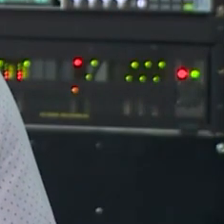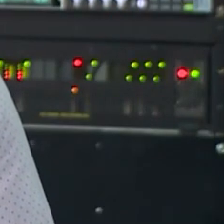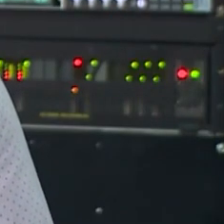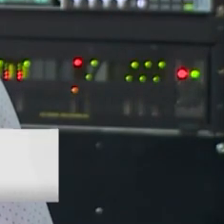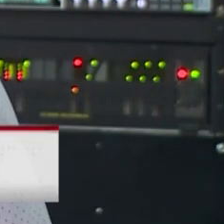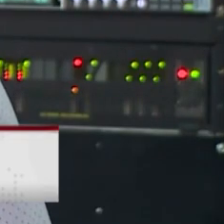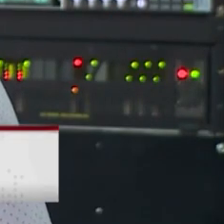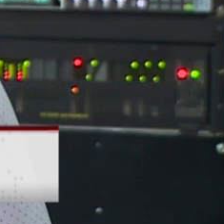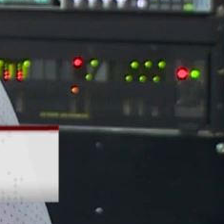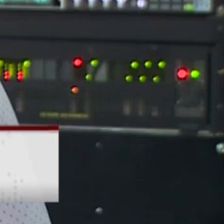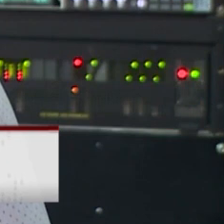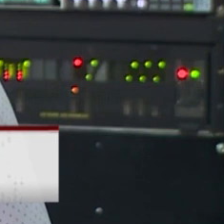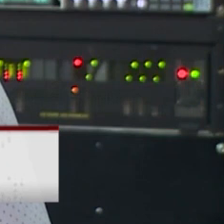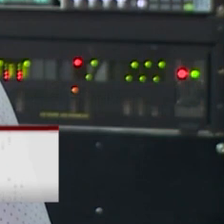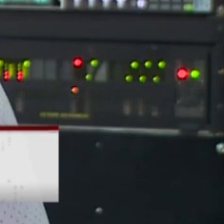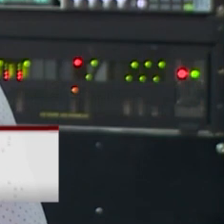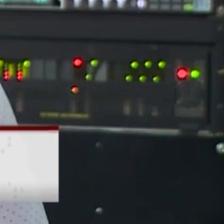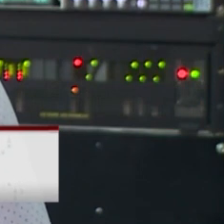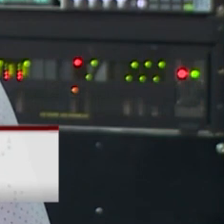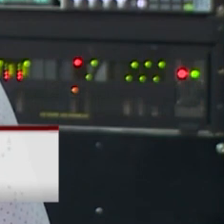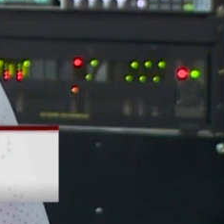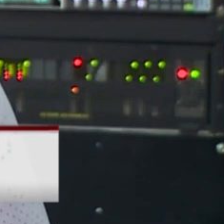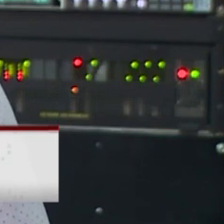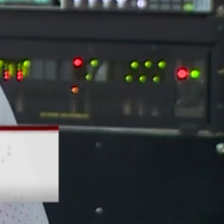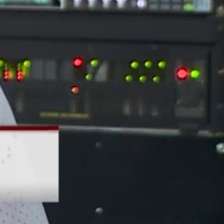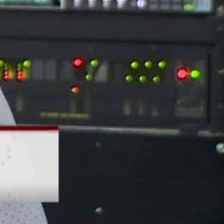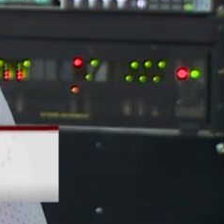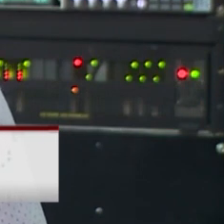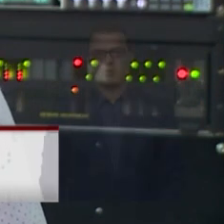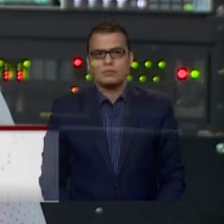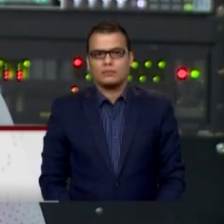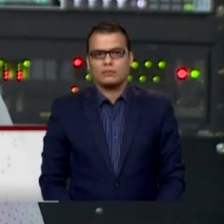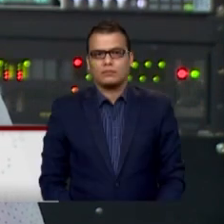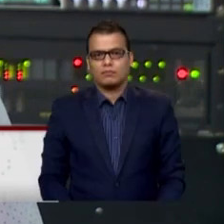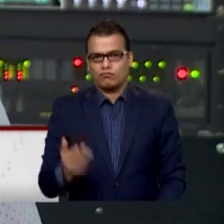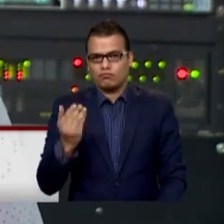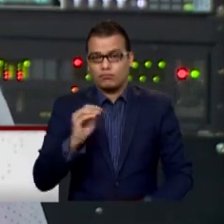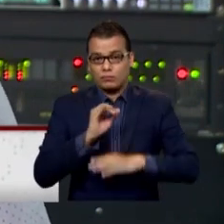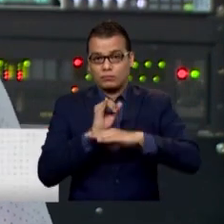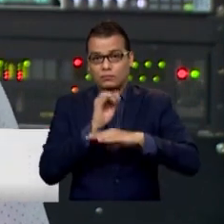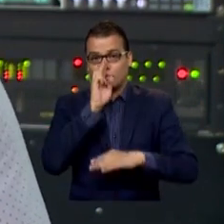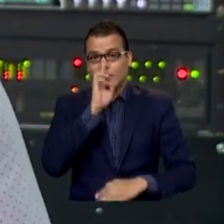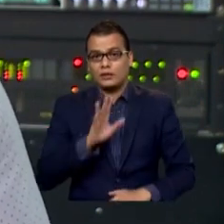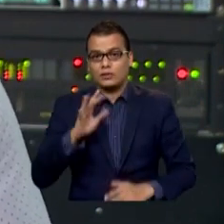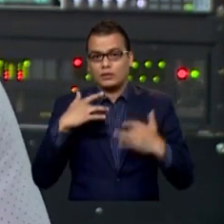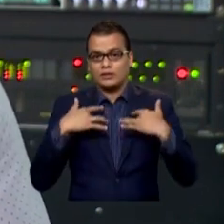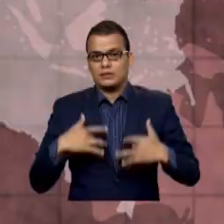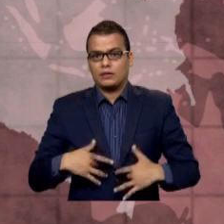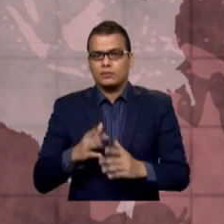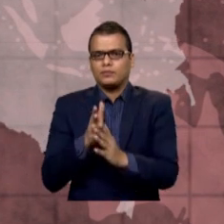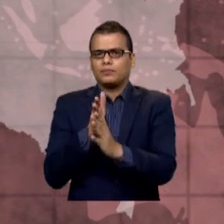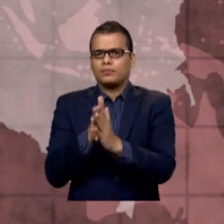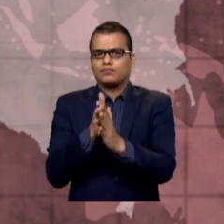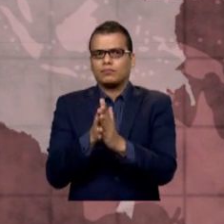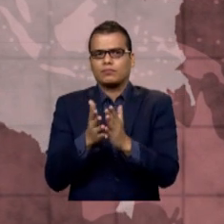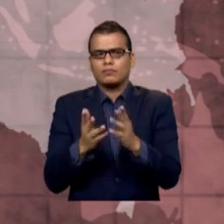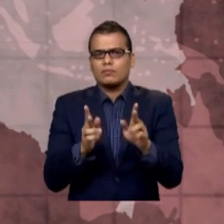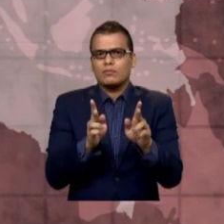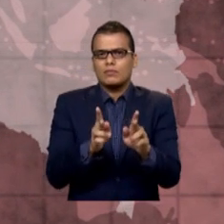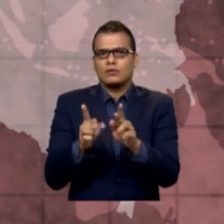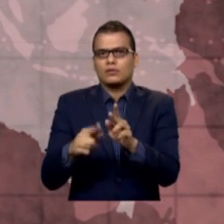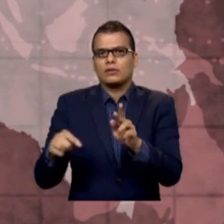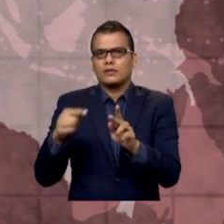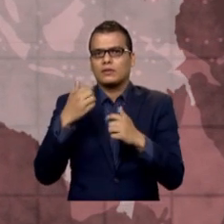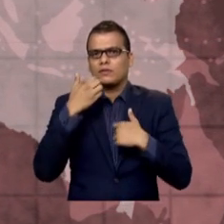Hola, muy buenas noches. El más reciente informe entregado por el Instituto Nacional de Salud da cuenta de